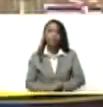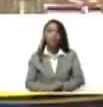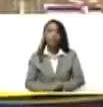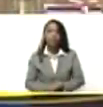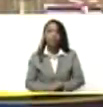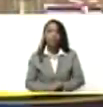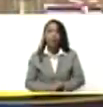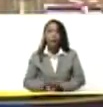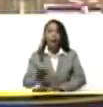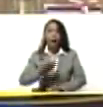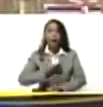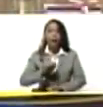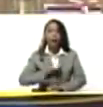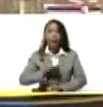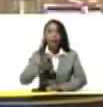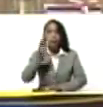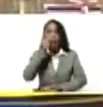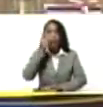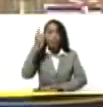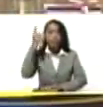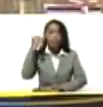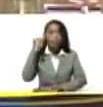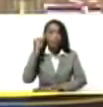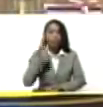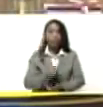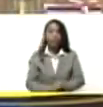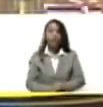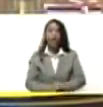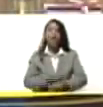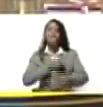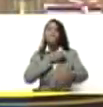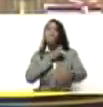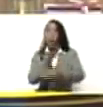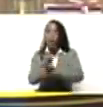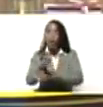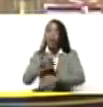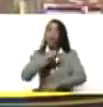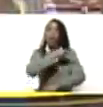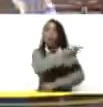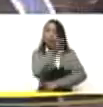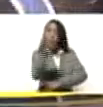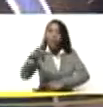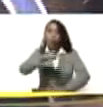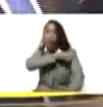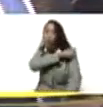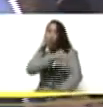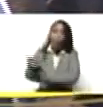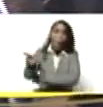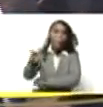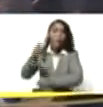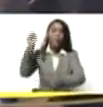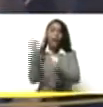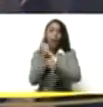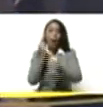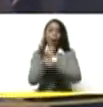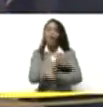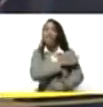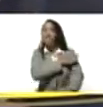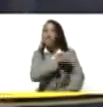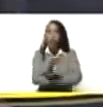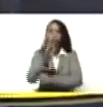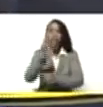rojas a no lee pocaterra tres chamanes dos hermanas y un chamán